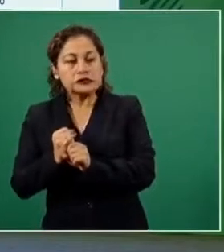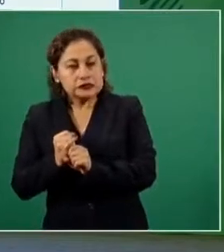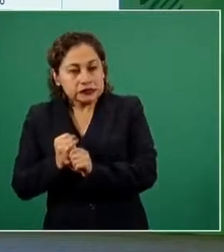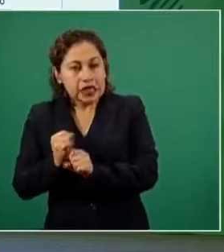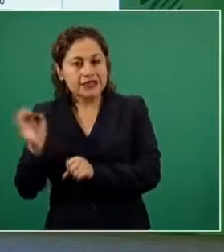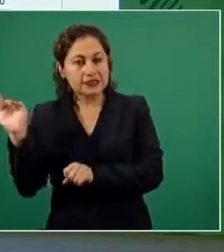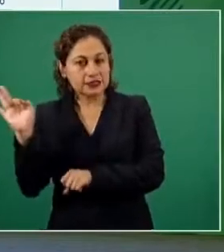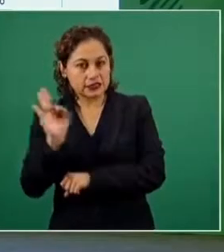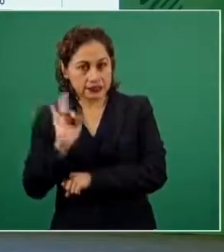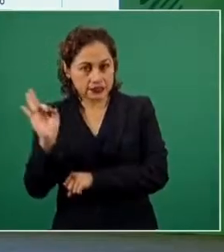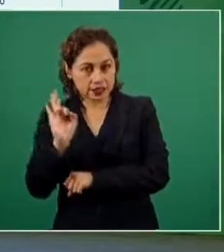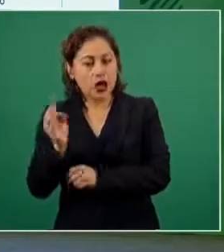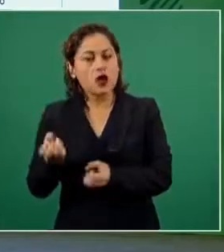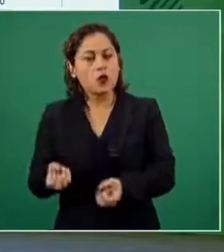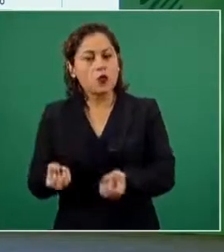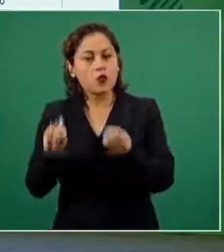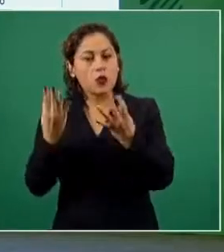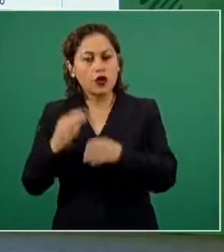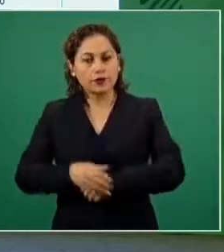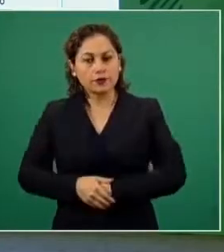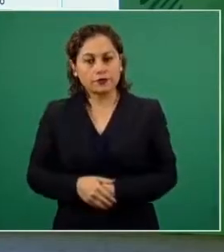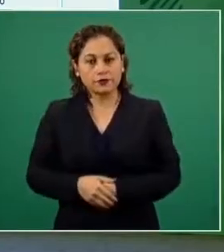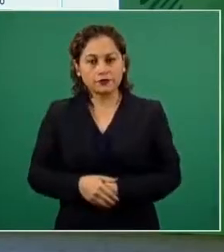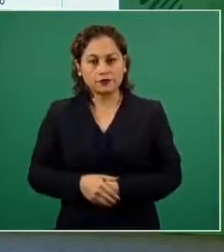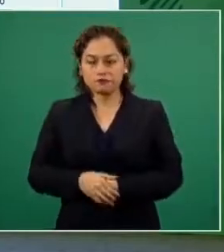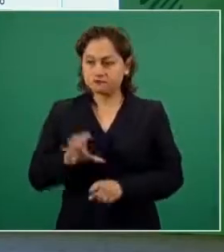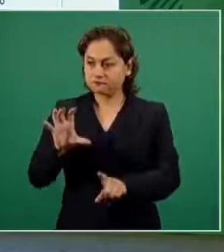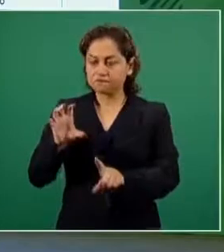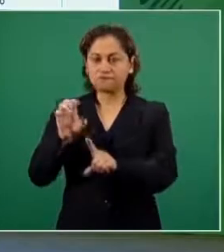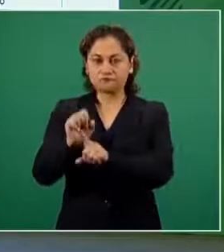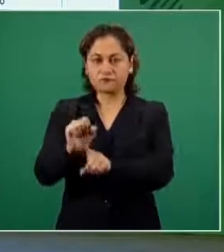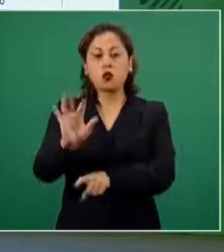vamos a llegar a